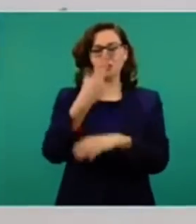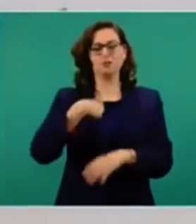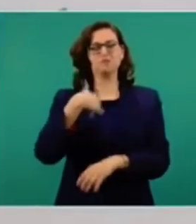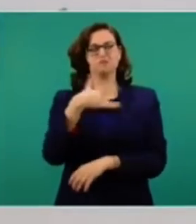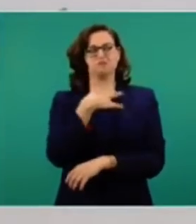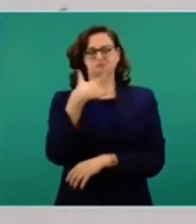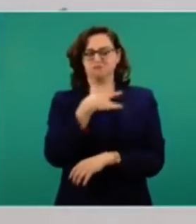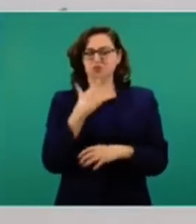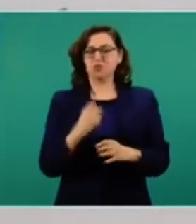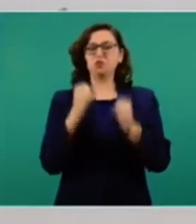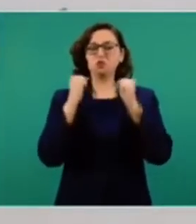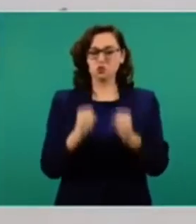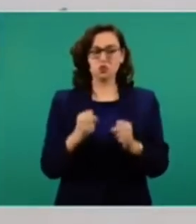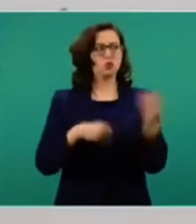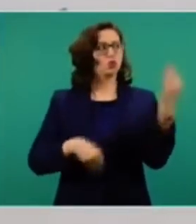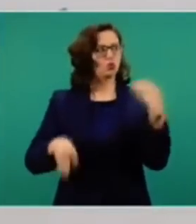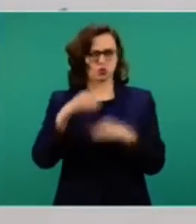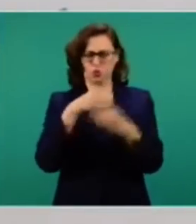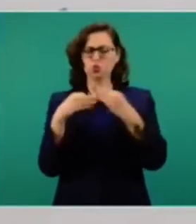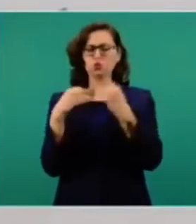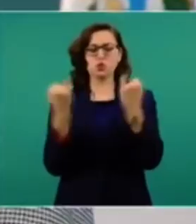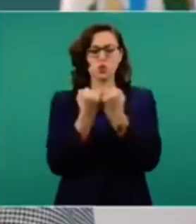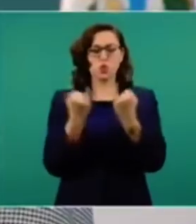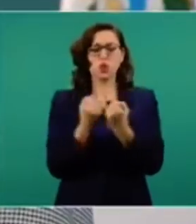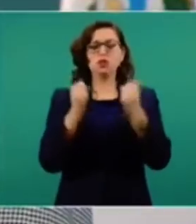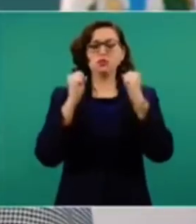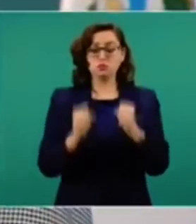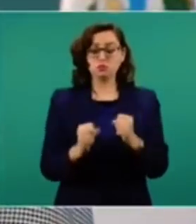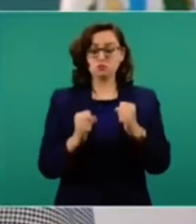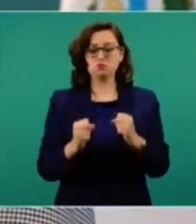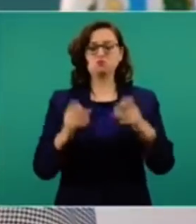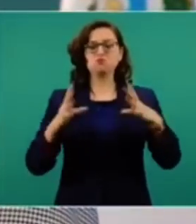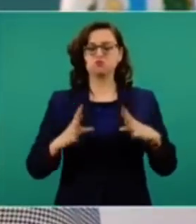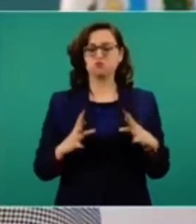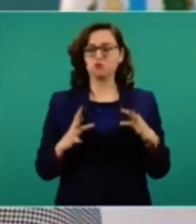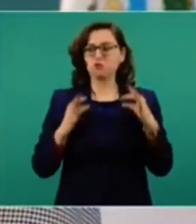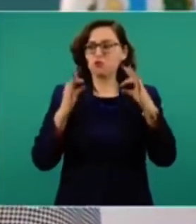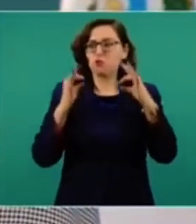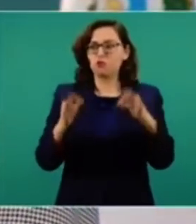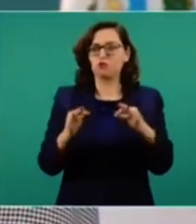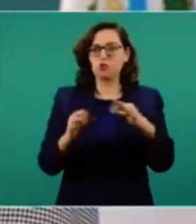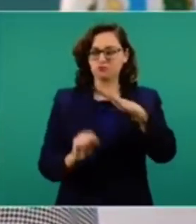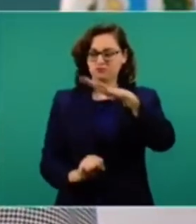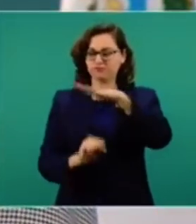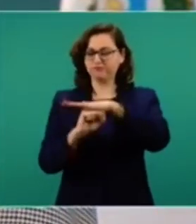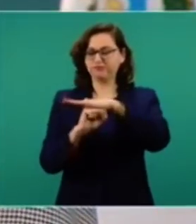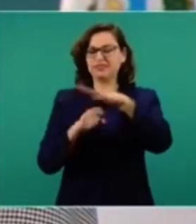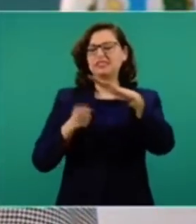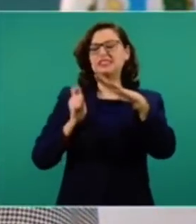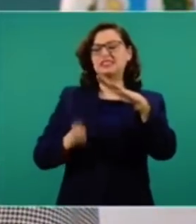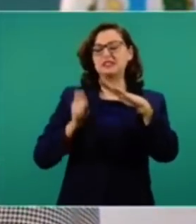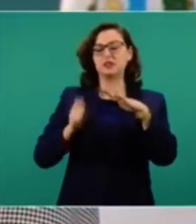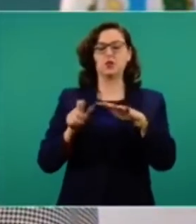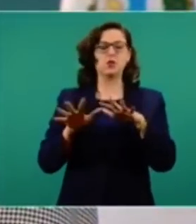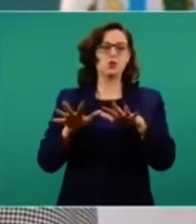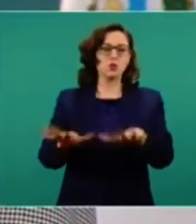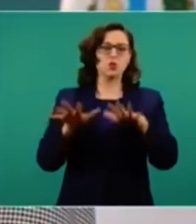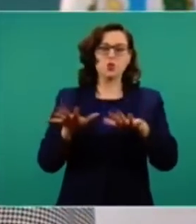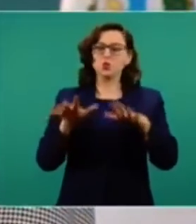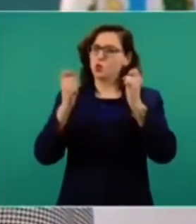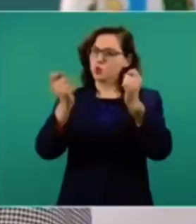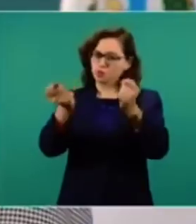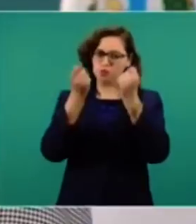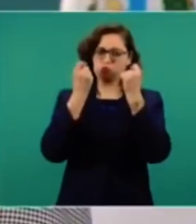creo que todos nosotros lo estamos, desde que se fundó, sobre su esplendor, sobre su grandeza, sobre